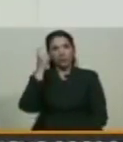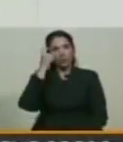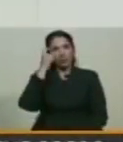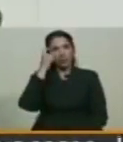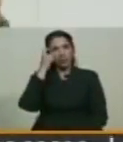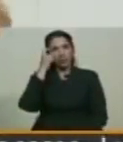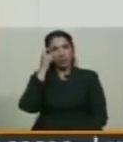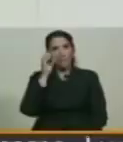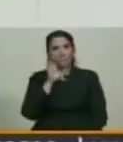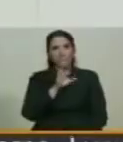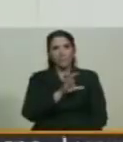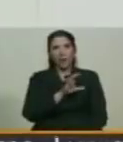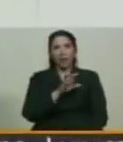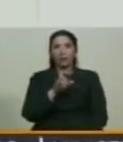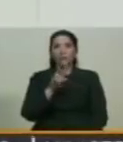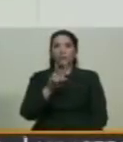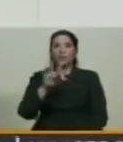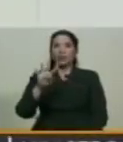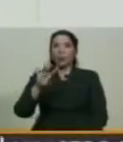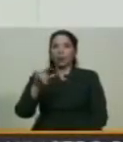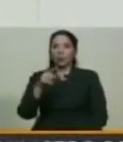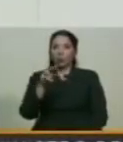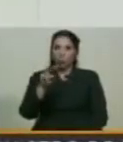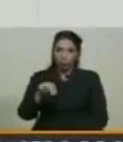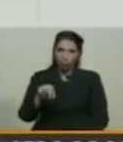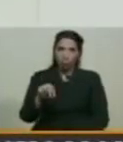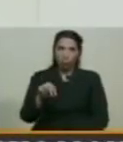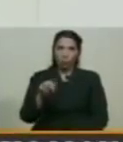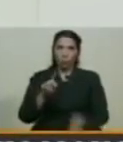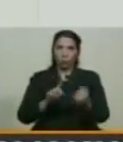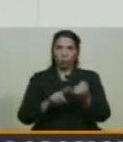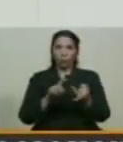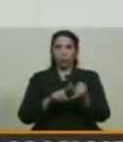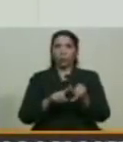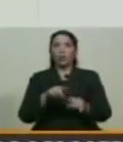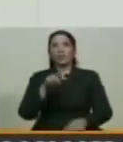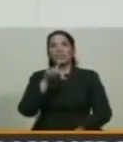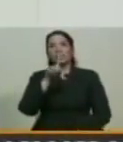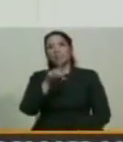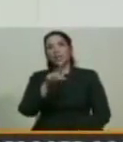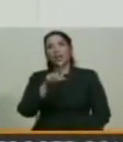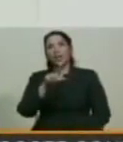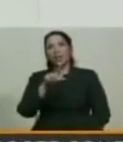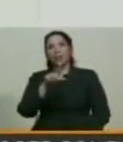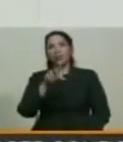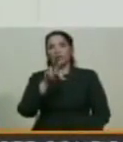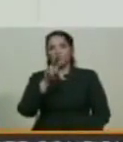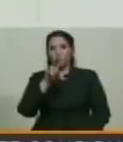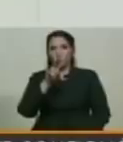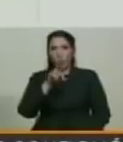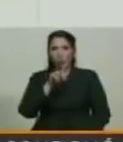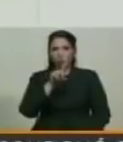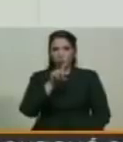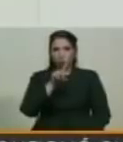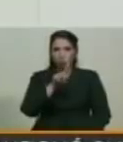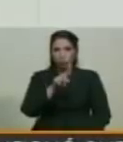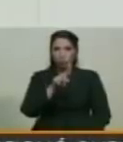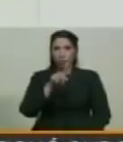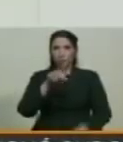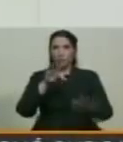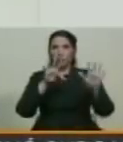celebrado, el 24 de junio, los 197 años de la Batalla de Carabobo y Día del Ejército